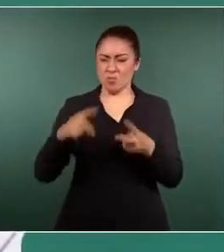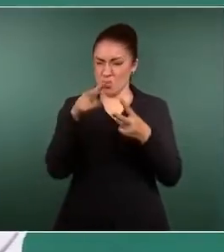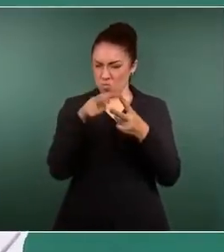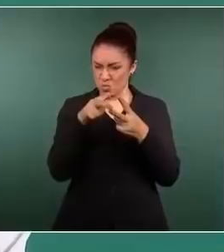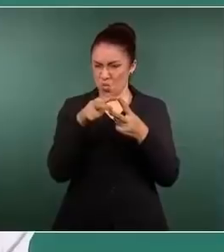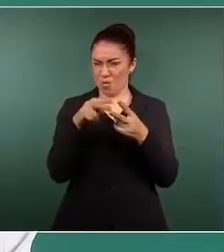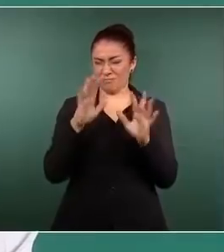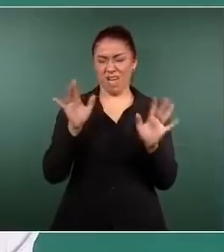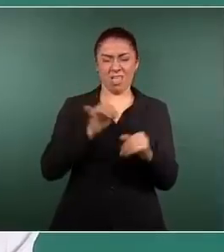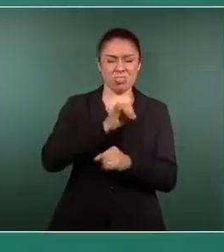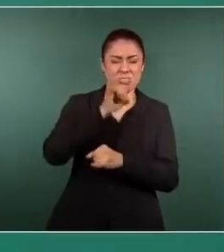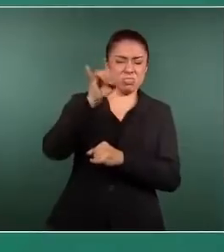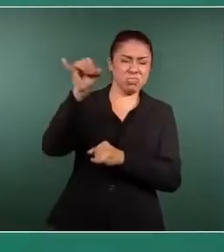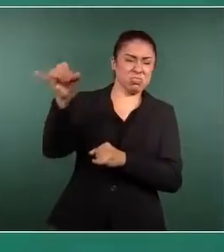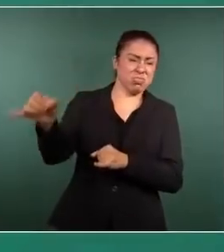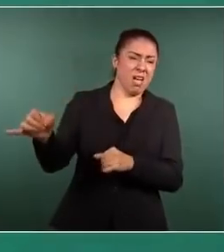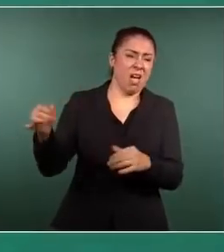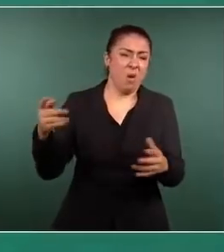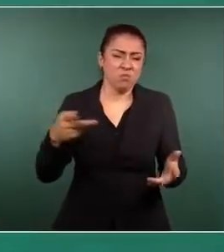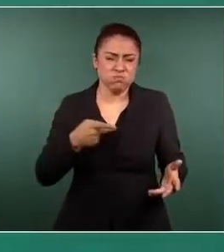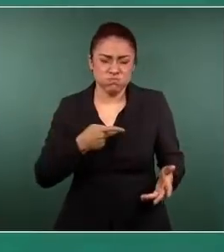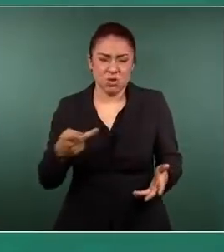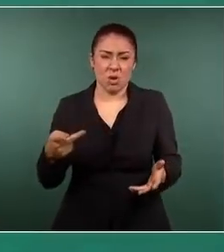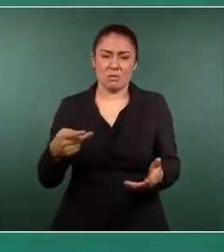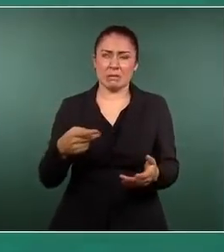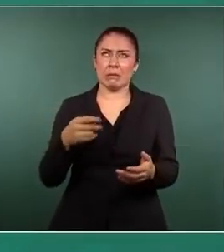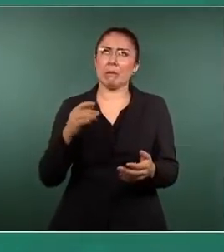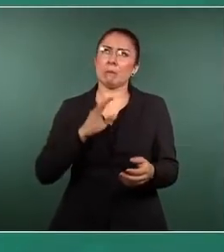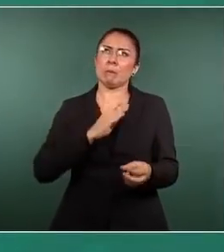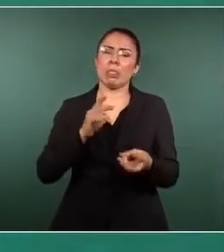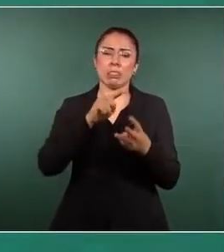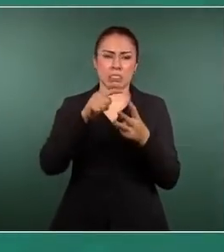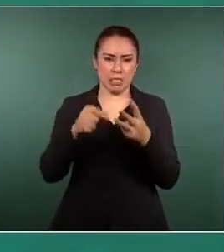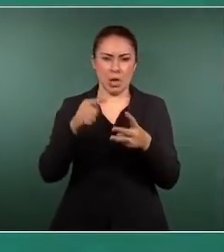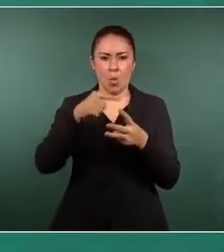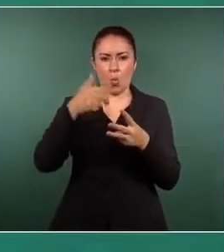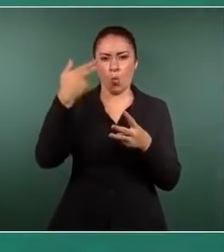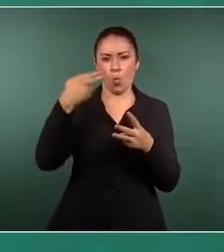marginados bueno 3 huajicori